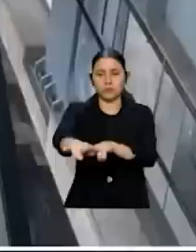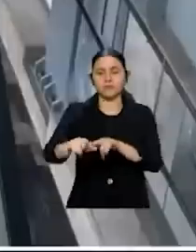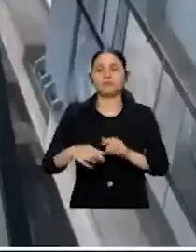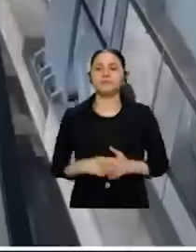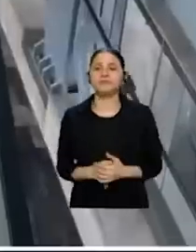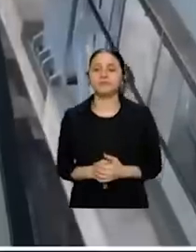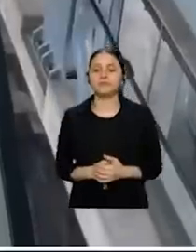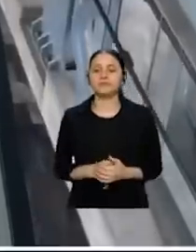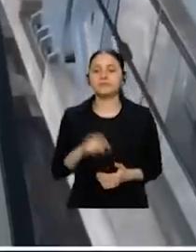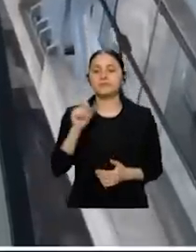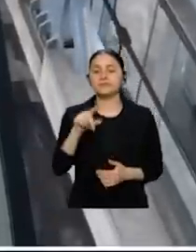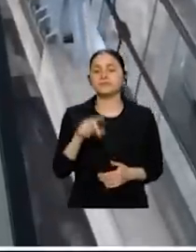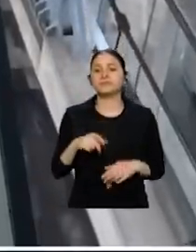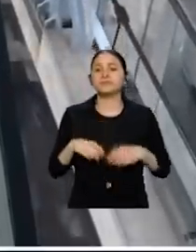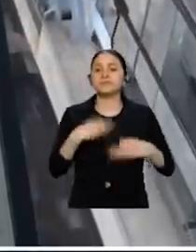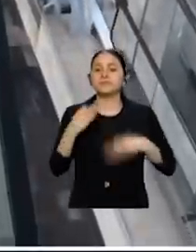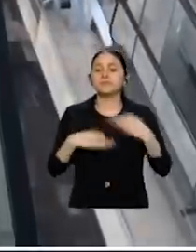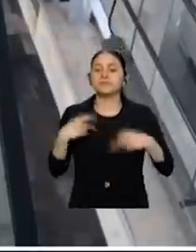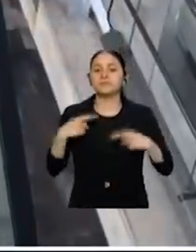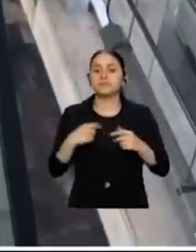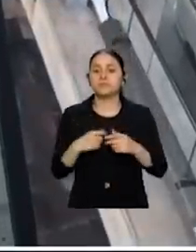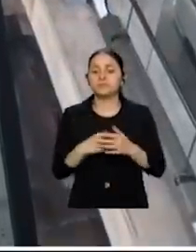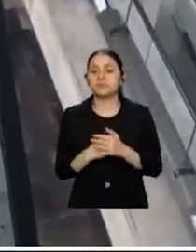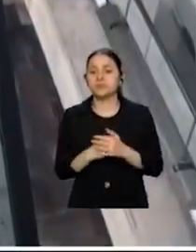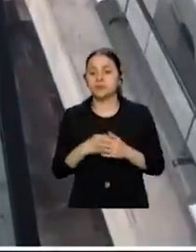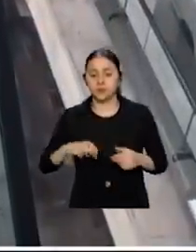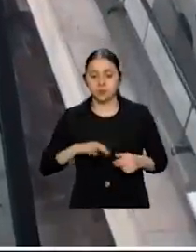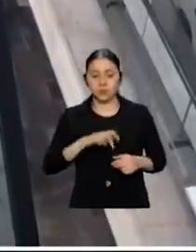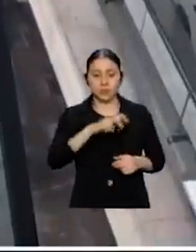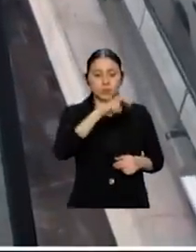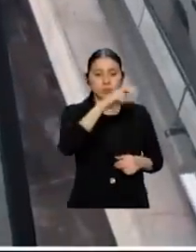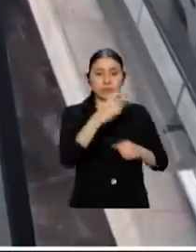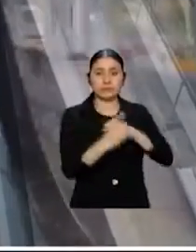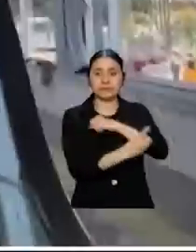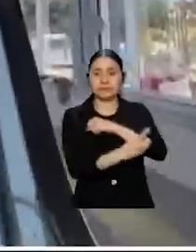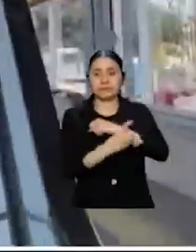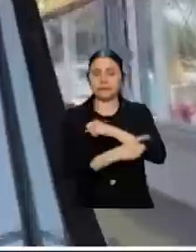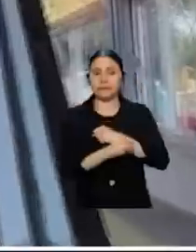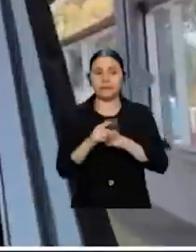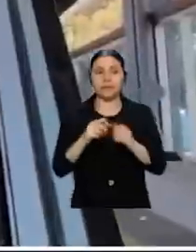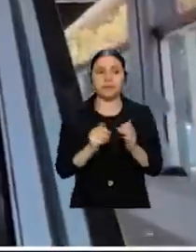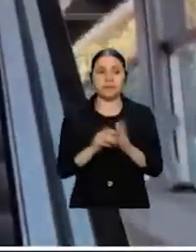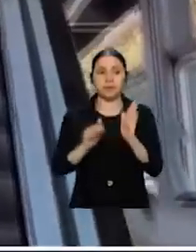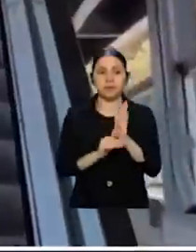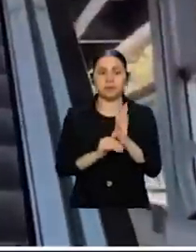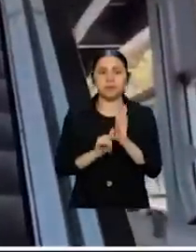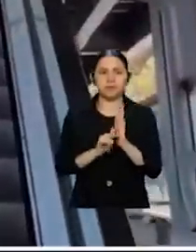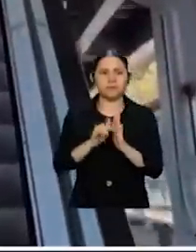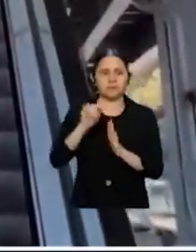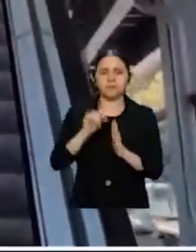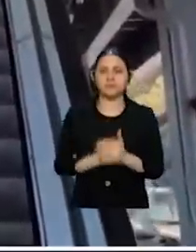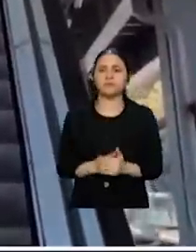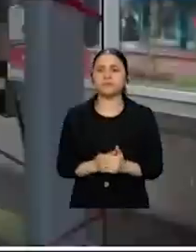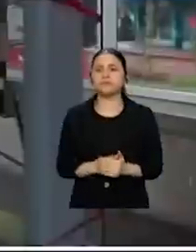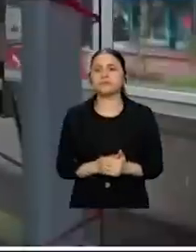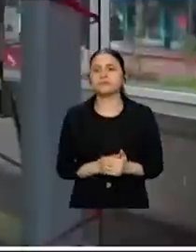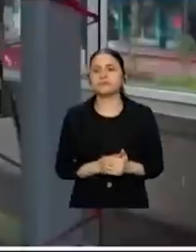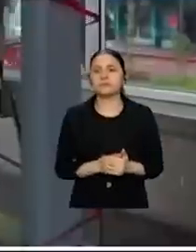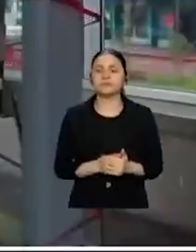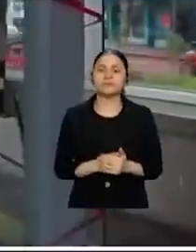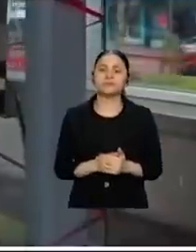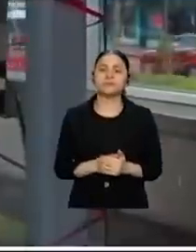Adelante. Y todas, bueno, con escalera eléctrica y con elevadores. En cuanto al viaducto, en cuanto a la